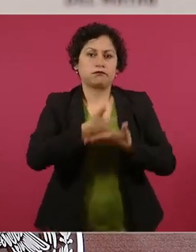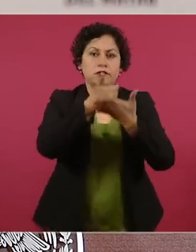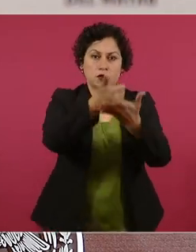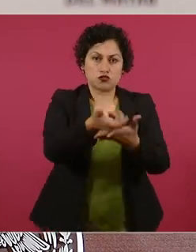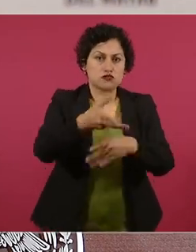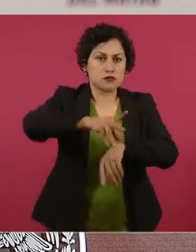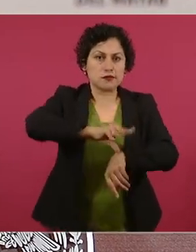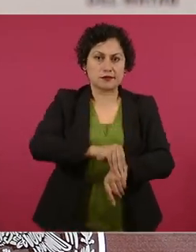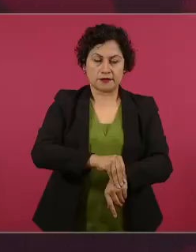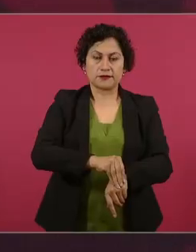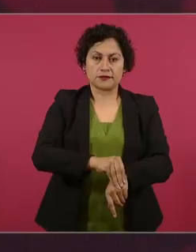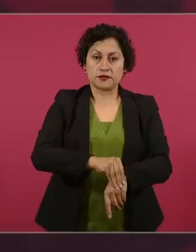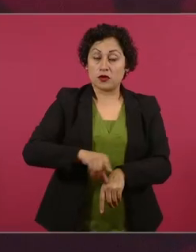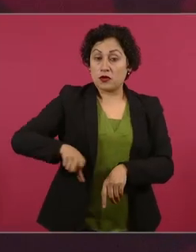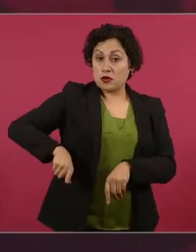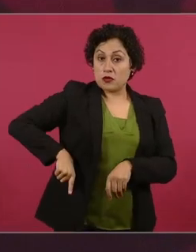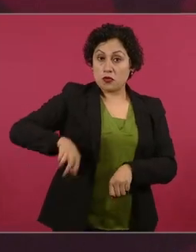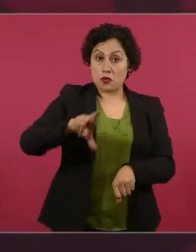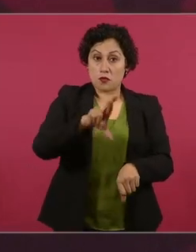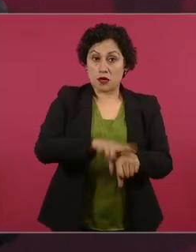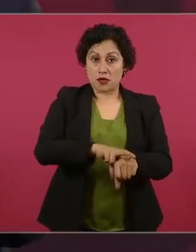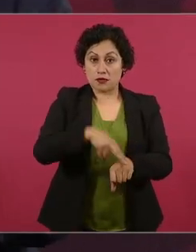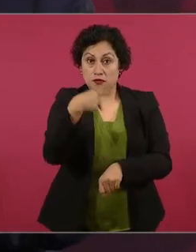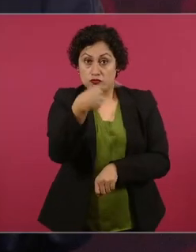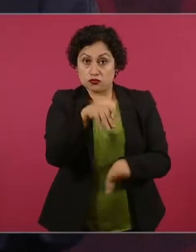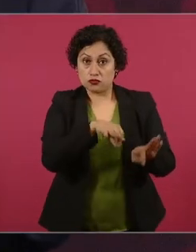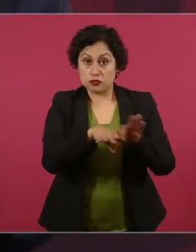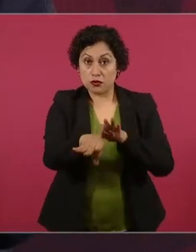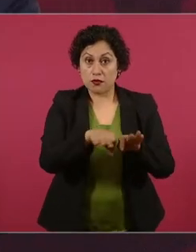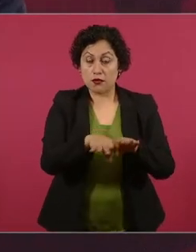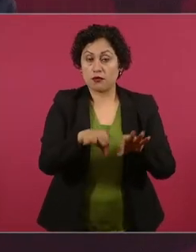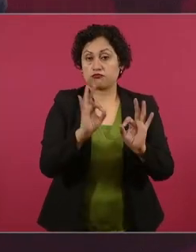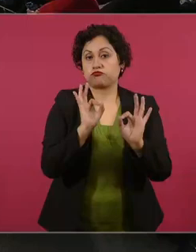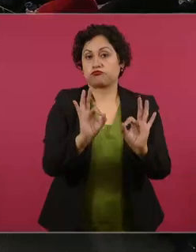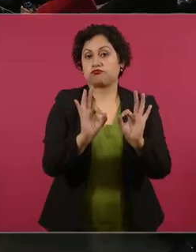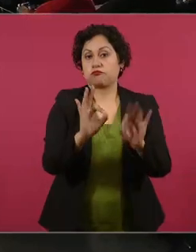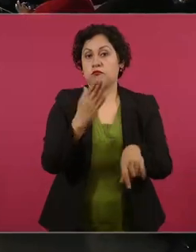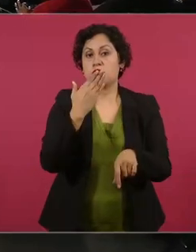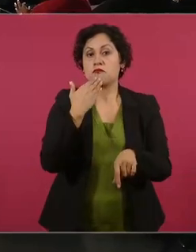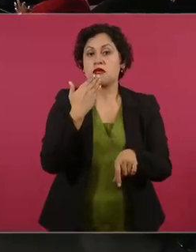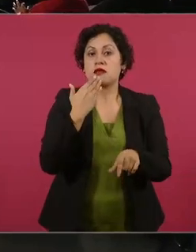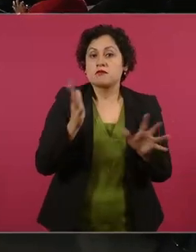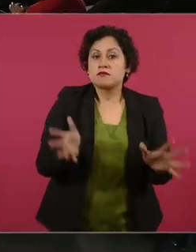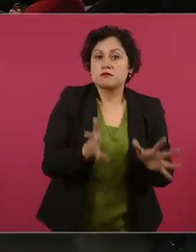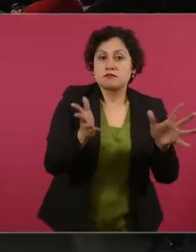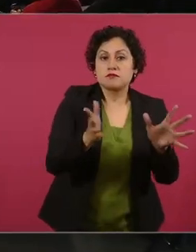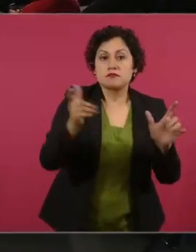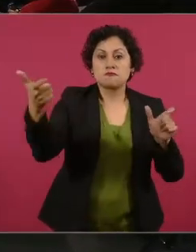El gobernador está haciendo muy bien su trabajo, promoviendo inversiones.